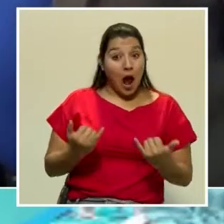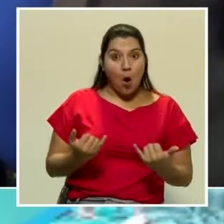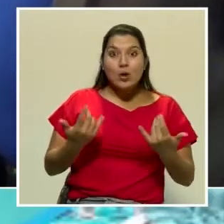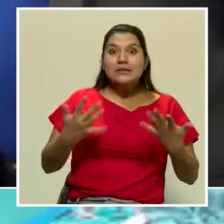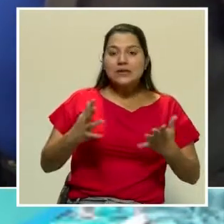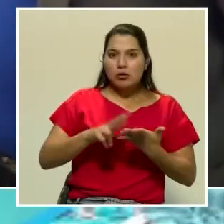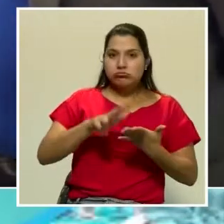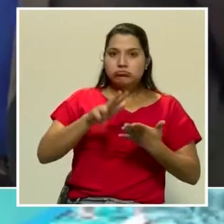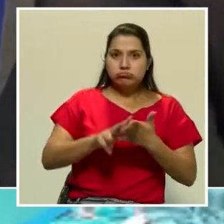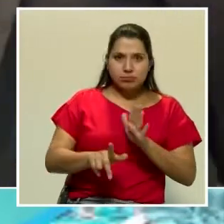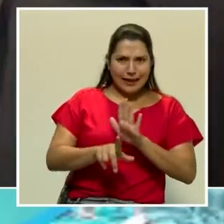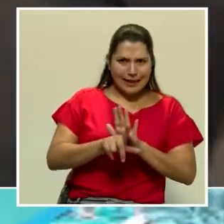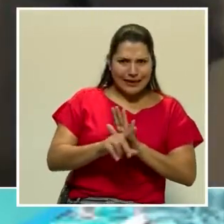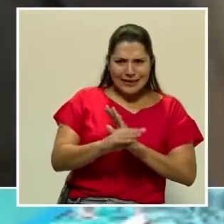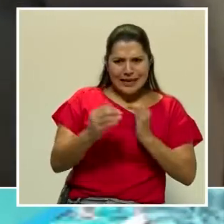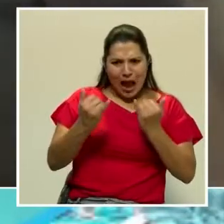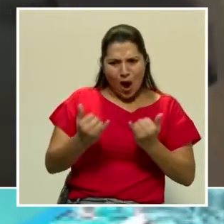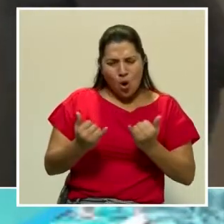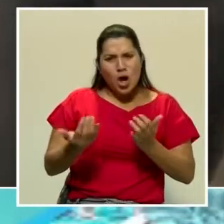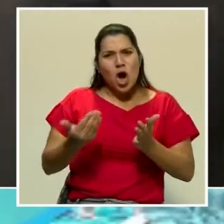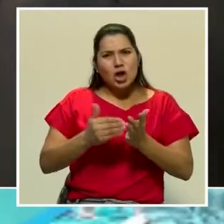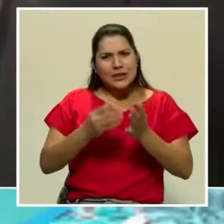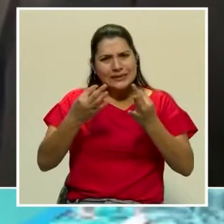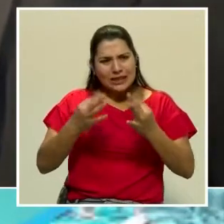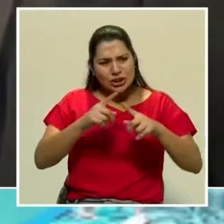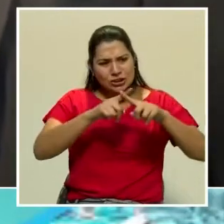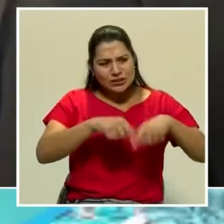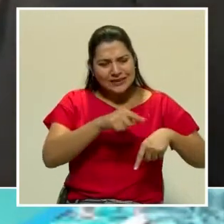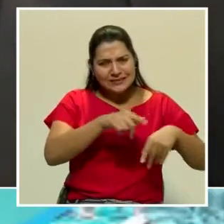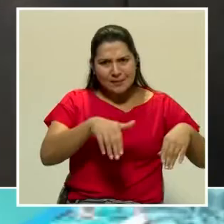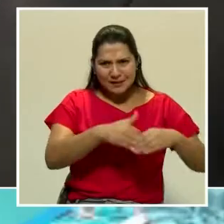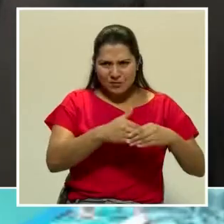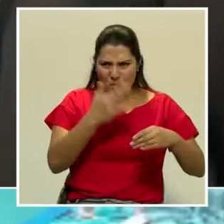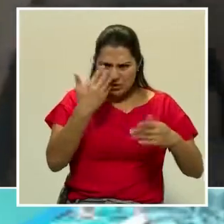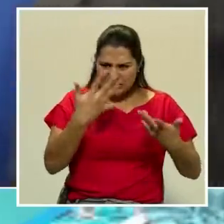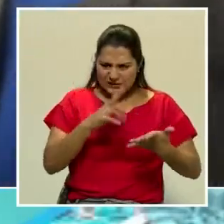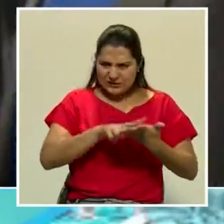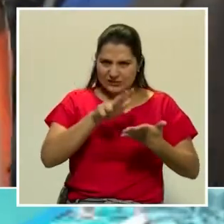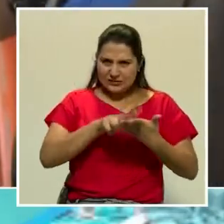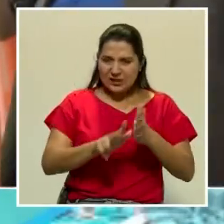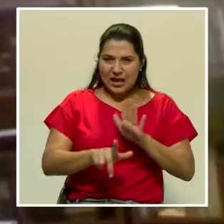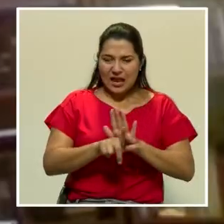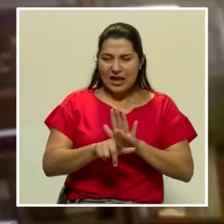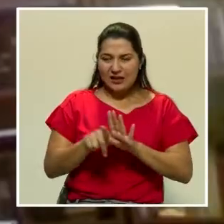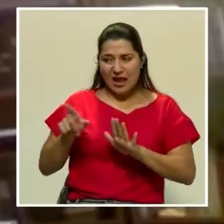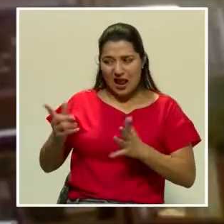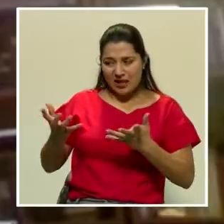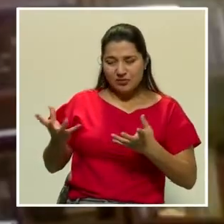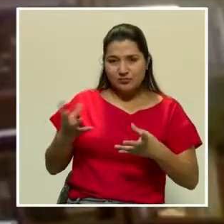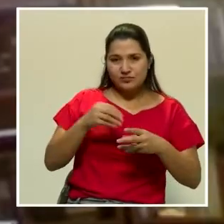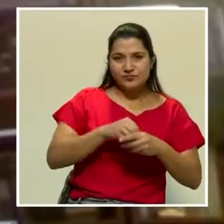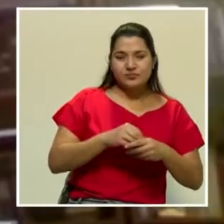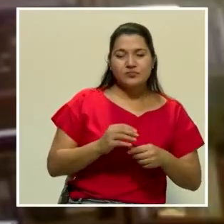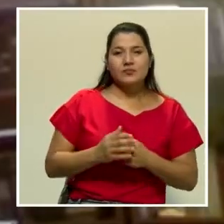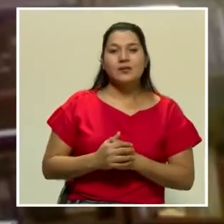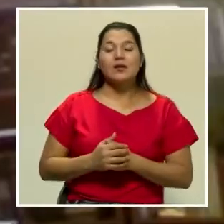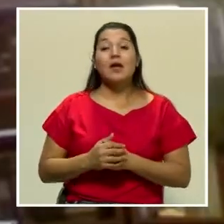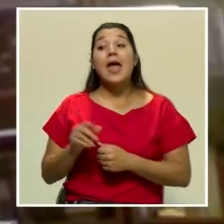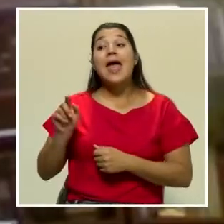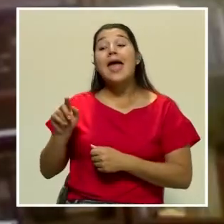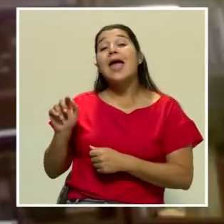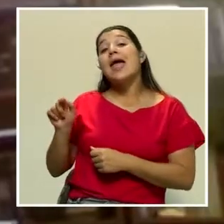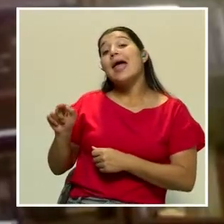intervenir o tratar de intervenir en la nulidad de este matrimonio. Veamos. Porque como juez le tocó